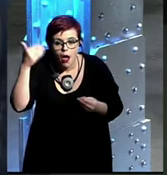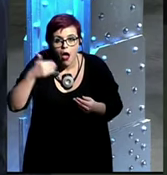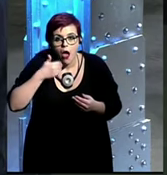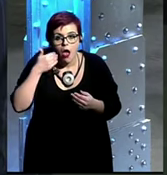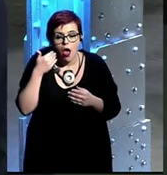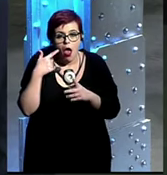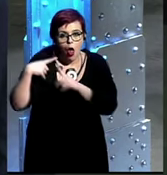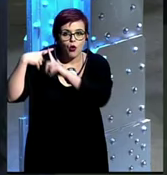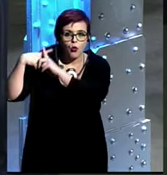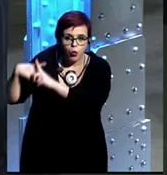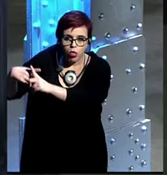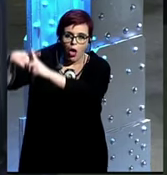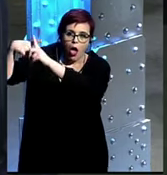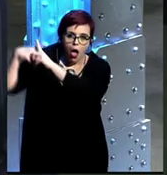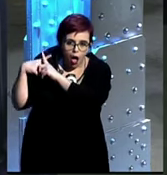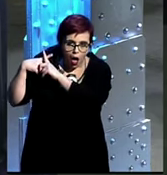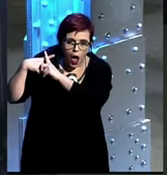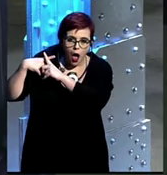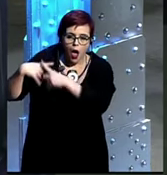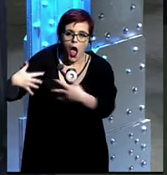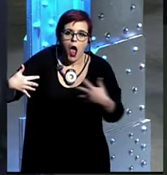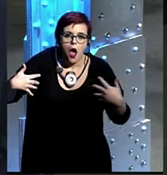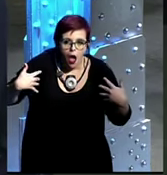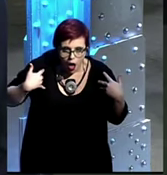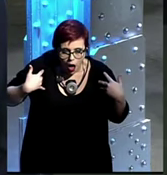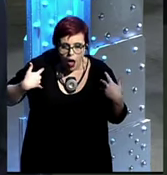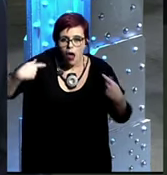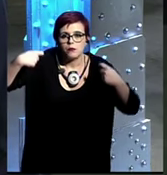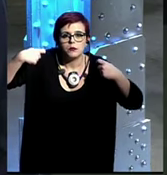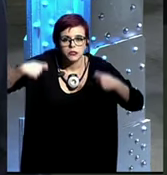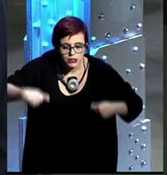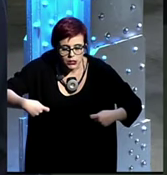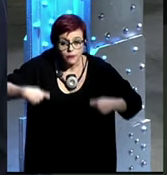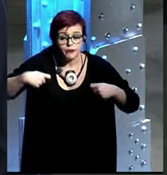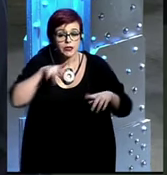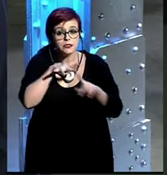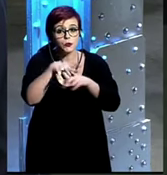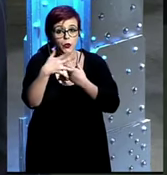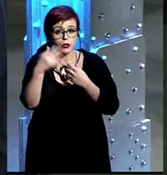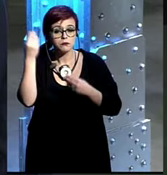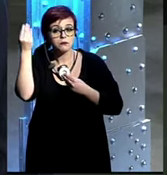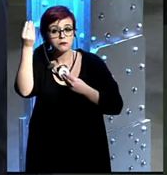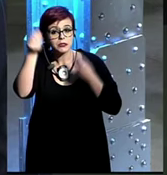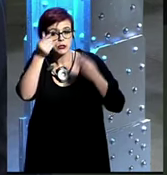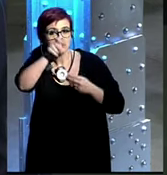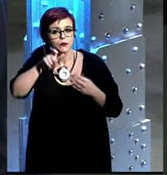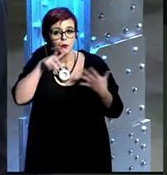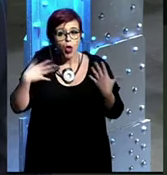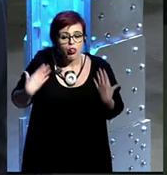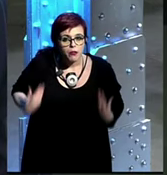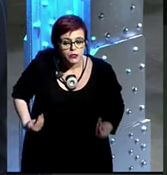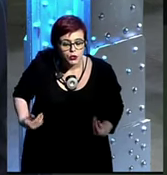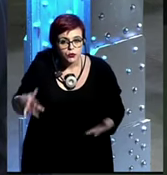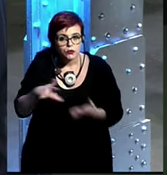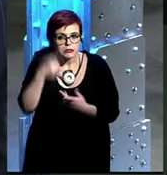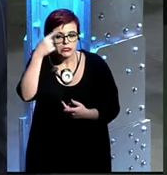de la cruz, y no sabía cómo alguien podría llegar a conseguirlo. Y siento que alguien que se pierde en estas corrientes de la depresión es que sabes